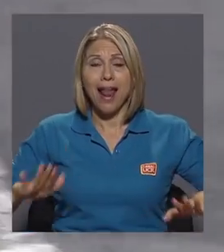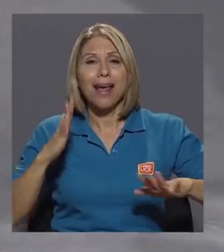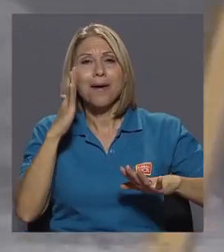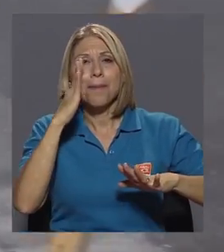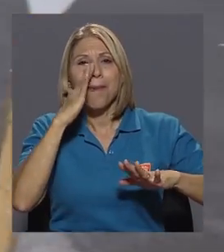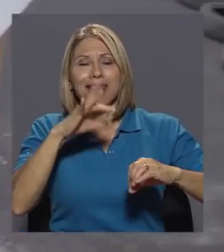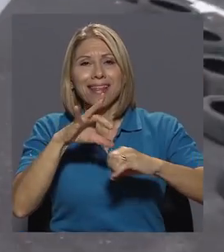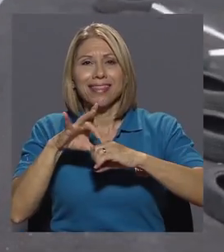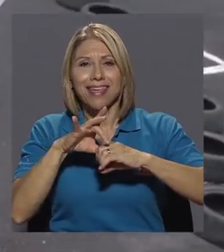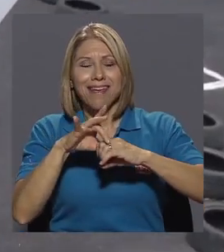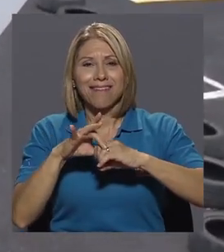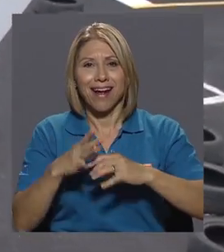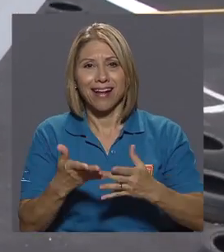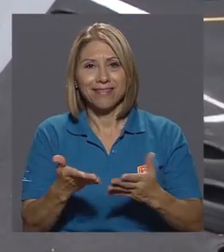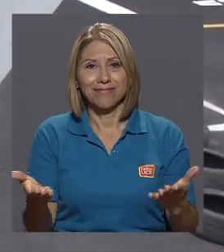tierra